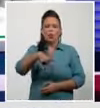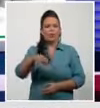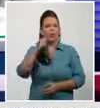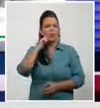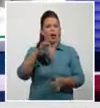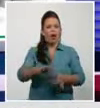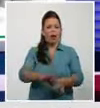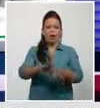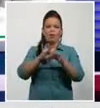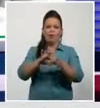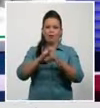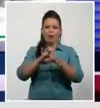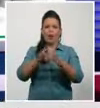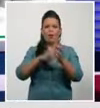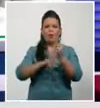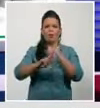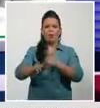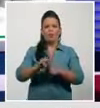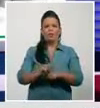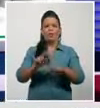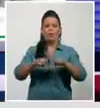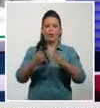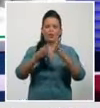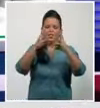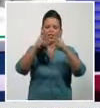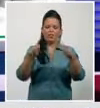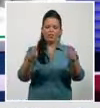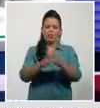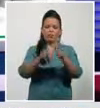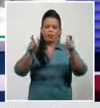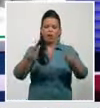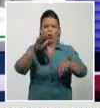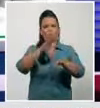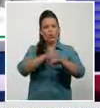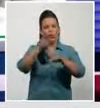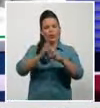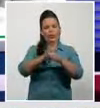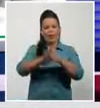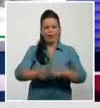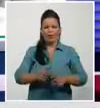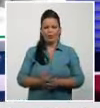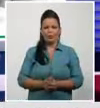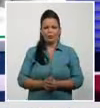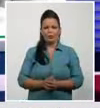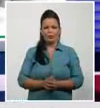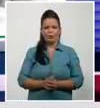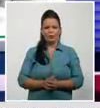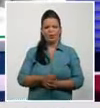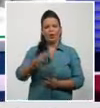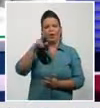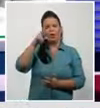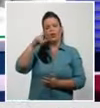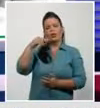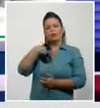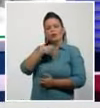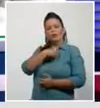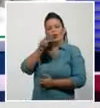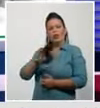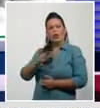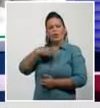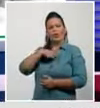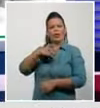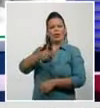Guantánamo, con la mayor tasa de incidencia por la COVID-19. Doctor, tenemos algunas interrogantes de usuario en redes sociales,